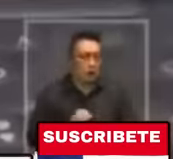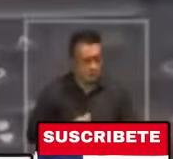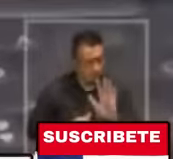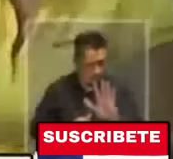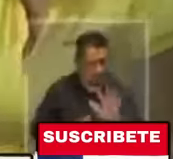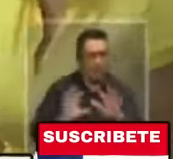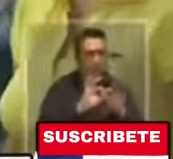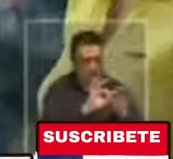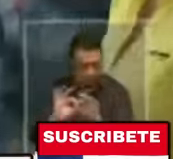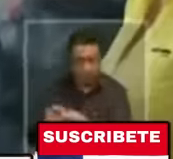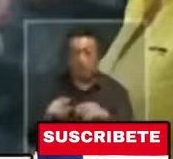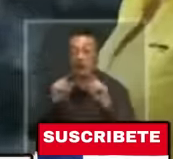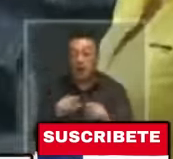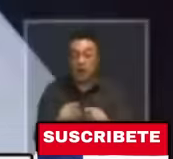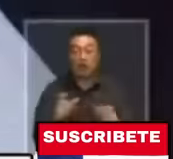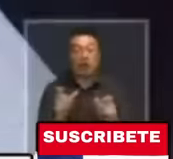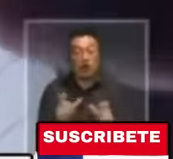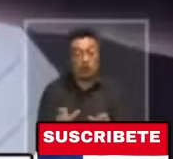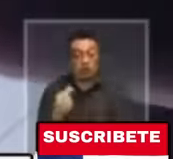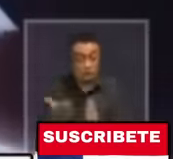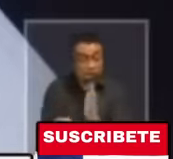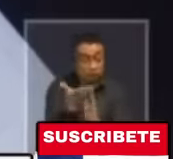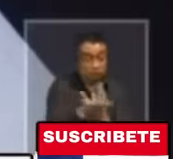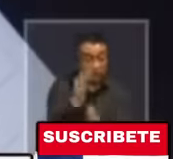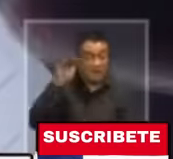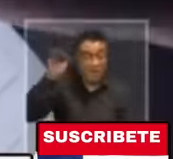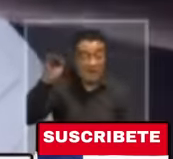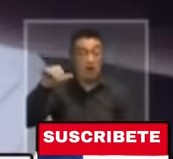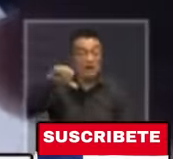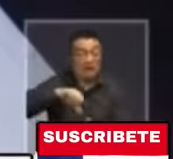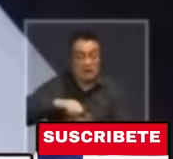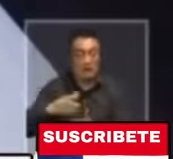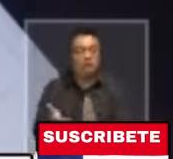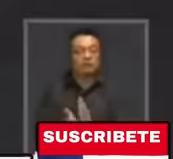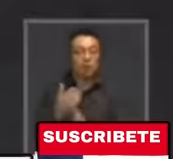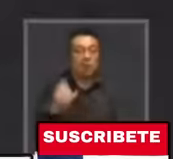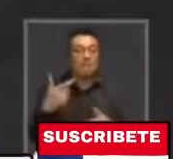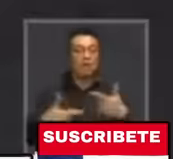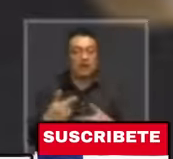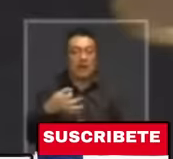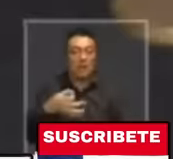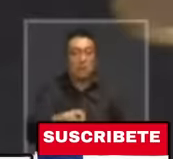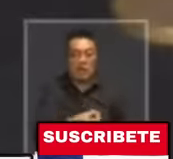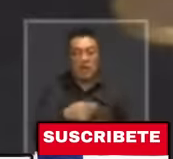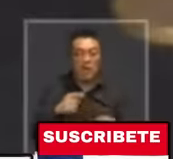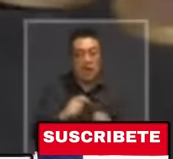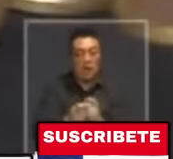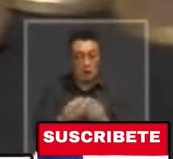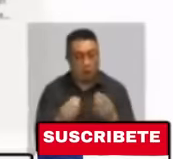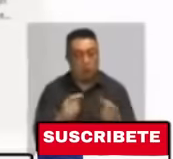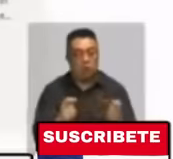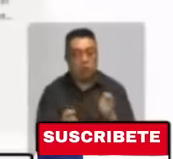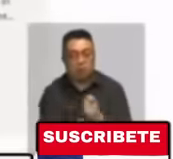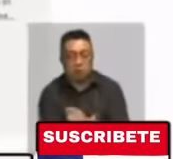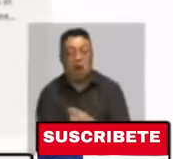contexto para controlar la inflación El Banco Central subió constantemente la tasa de política monetaria y como vemos tuvo el efecto esperado